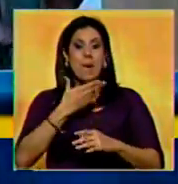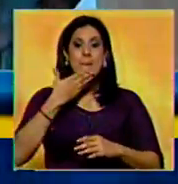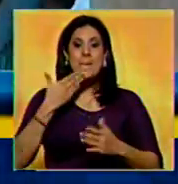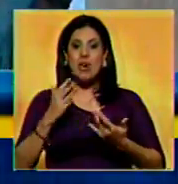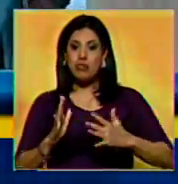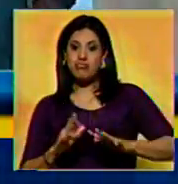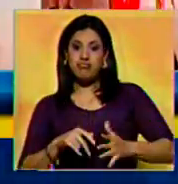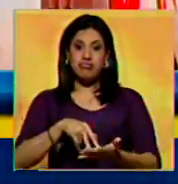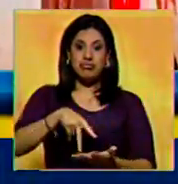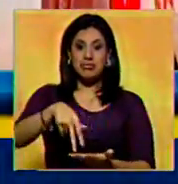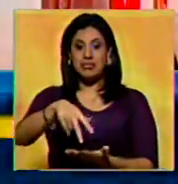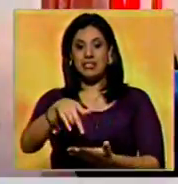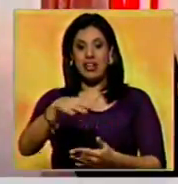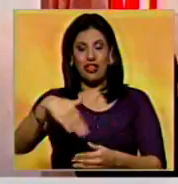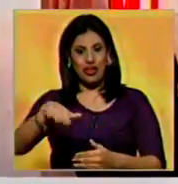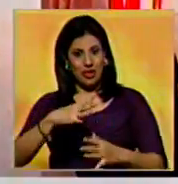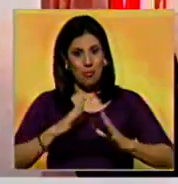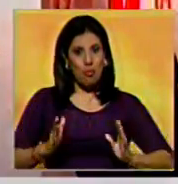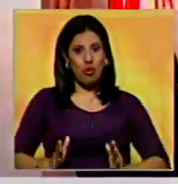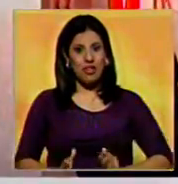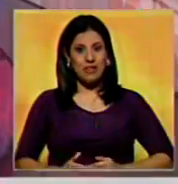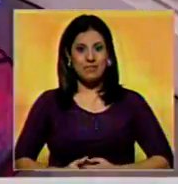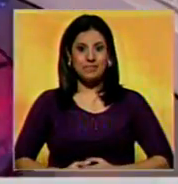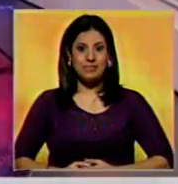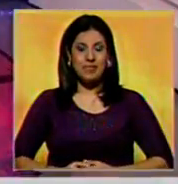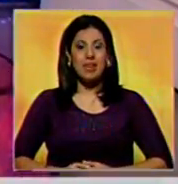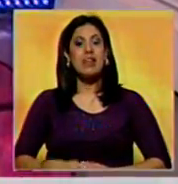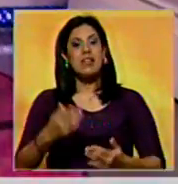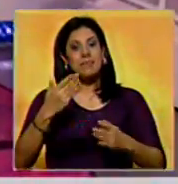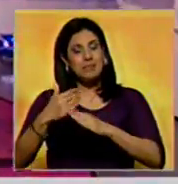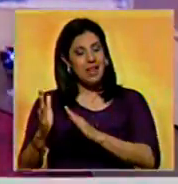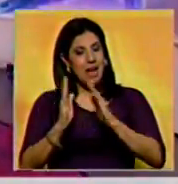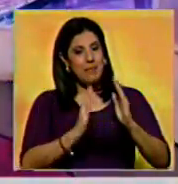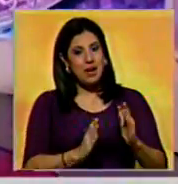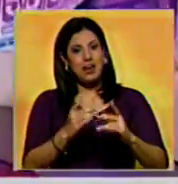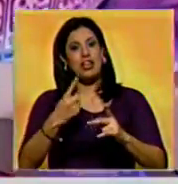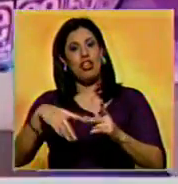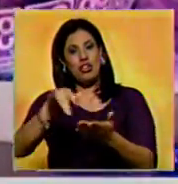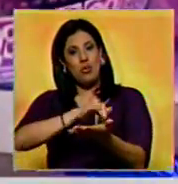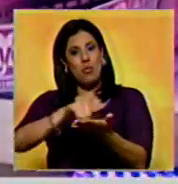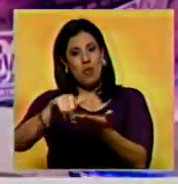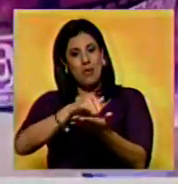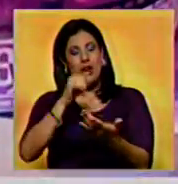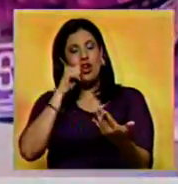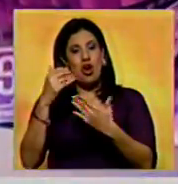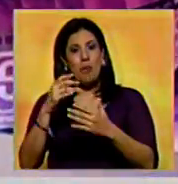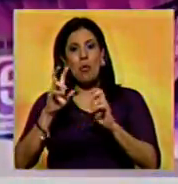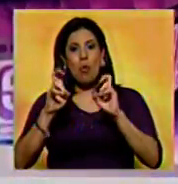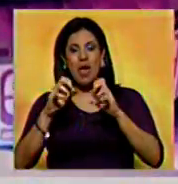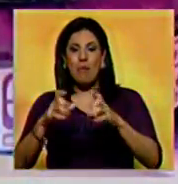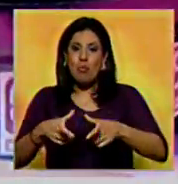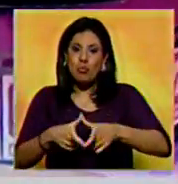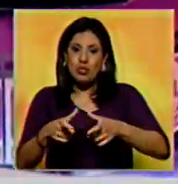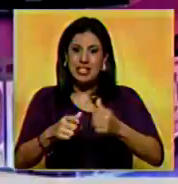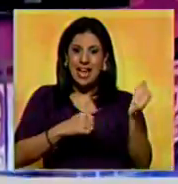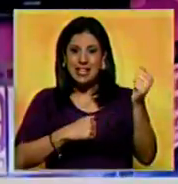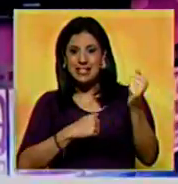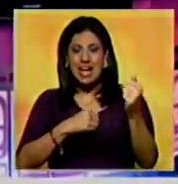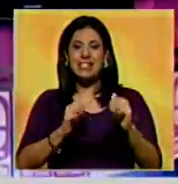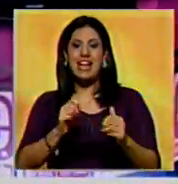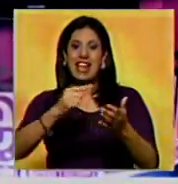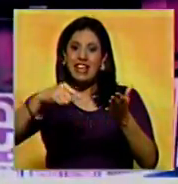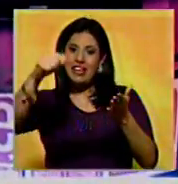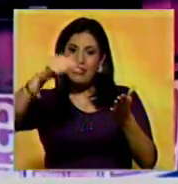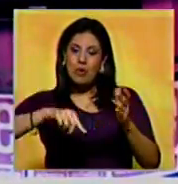de su destreza y habilidades en el modelaje. Marc Anthony presentó en Nueva York su nuevo álbum de salsa y filmó el video de